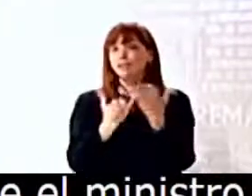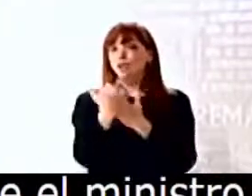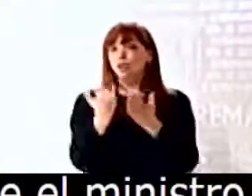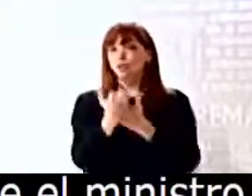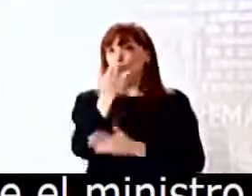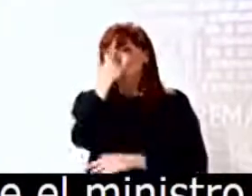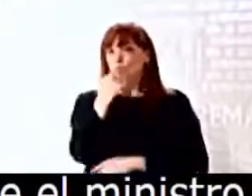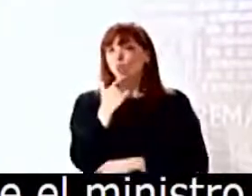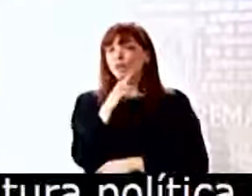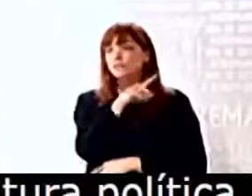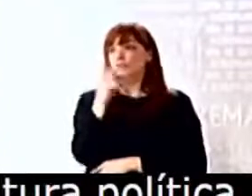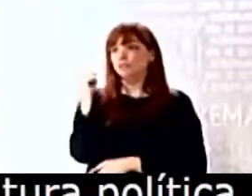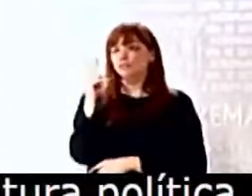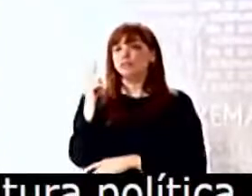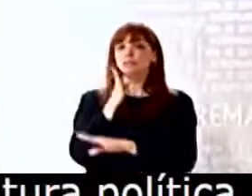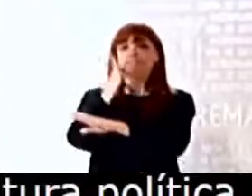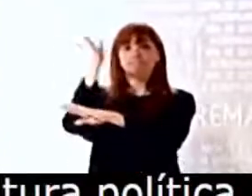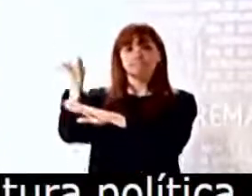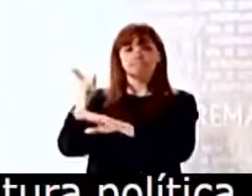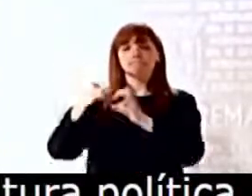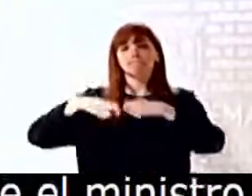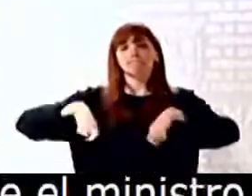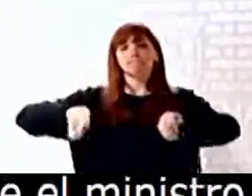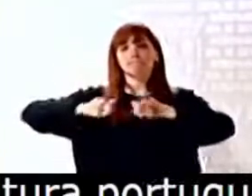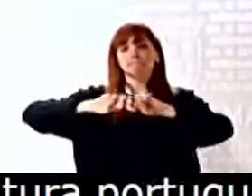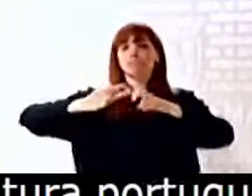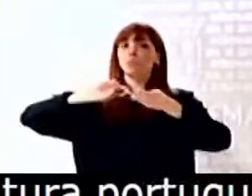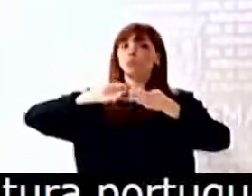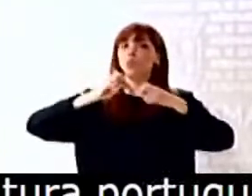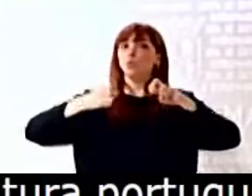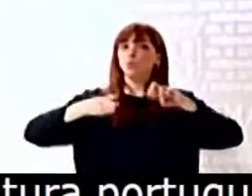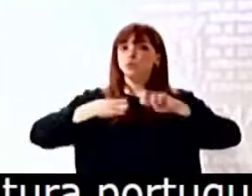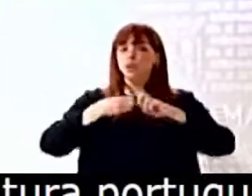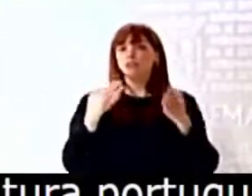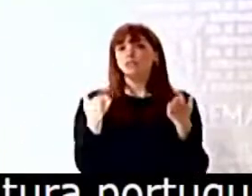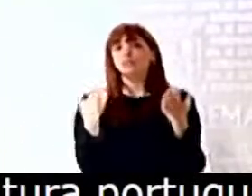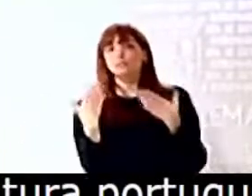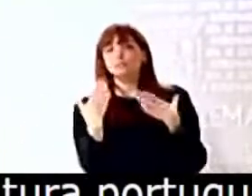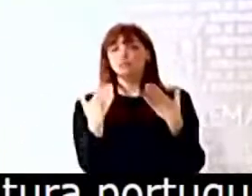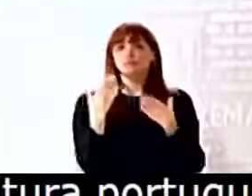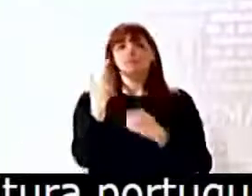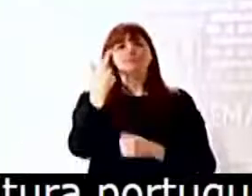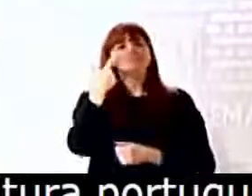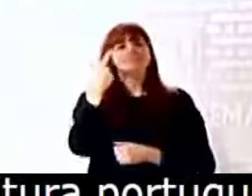Agricultura portugués se van a reunir en Bruselas precisamente para